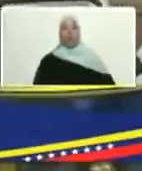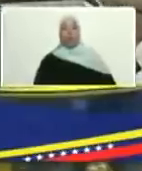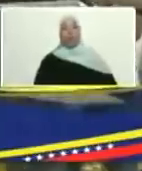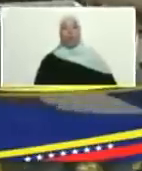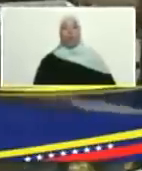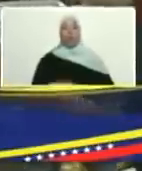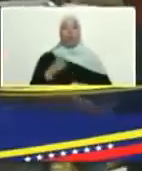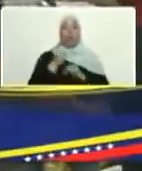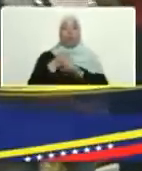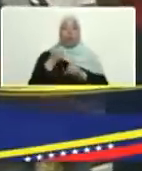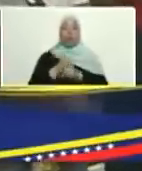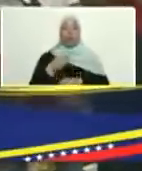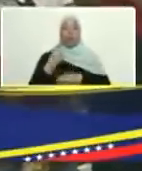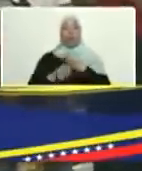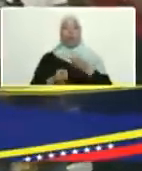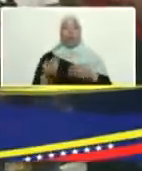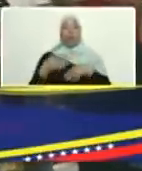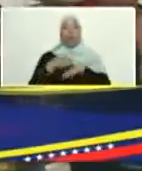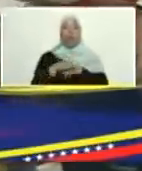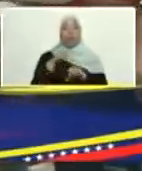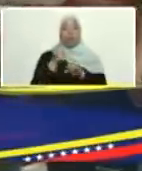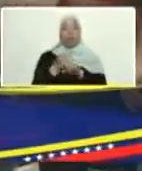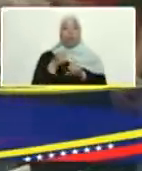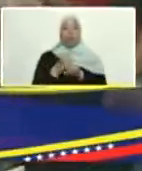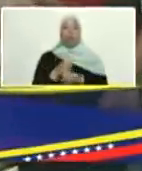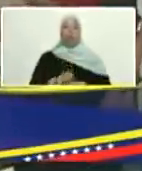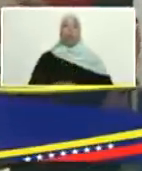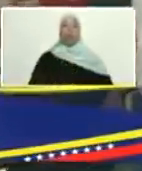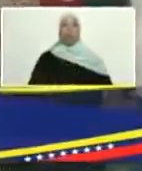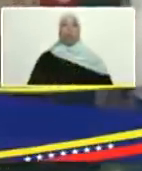de apilamiento, como usted puede ver aquí, presidente.